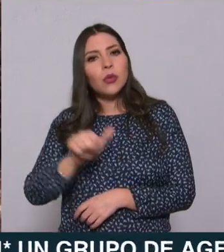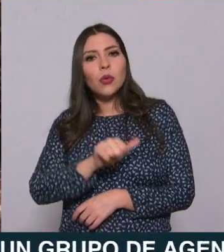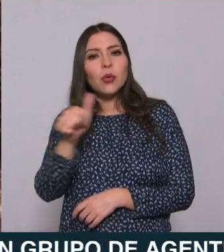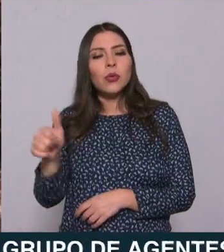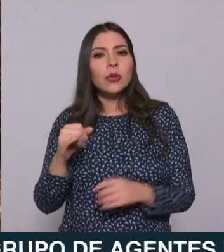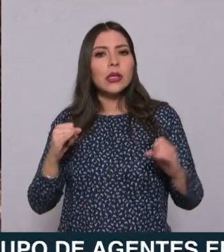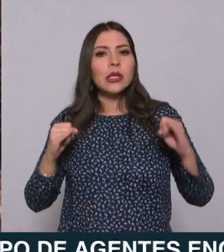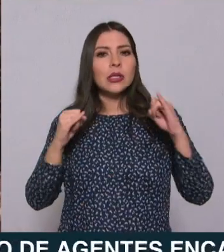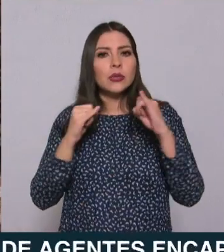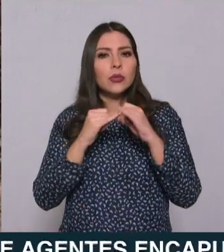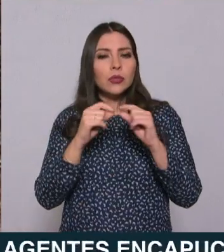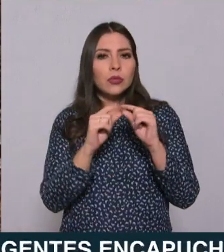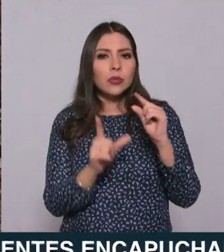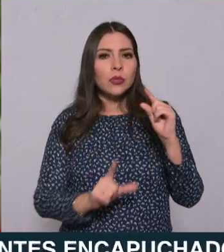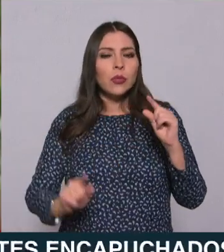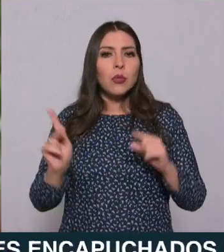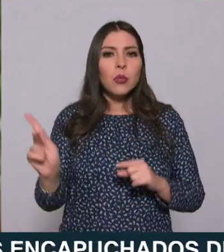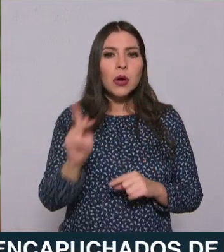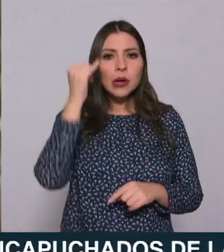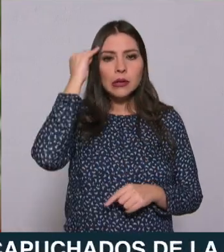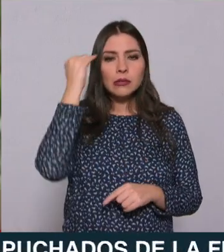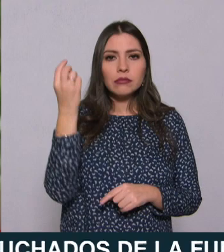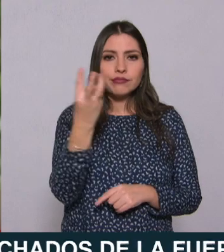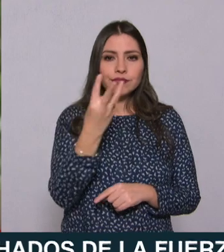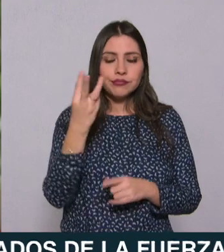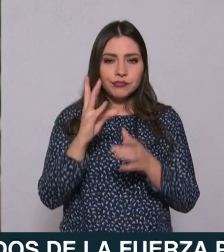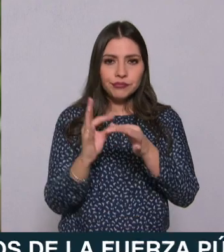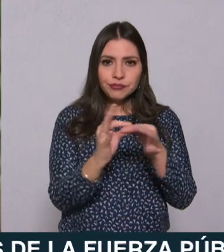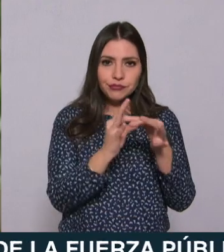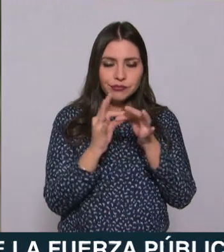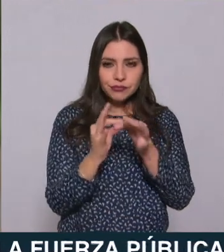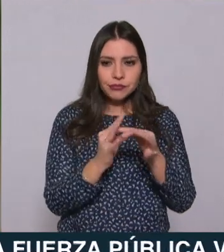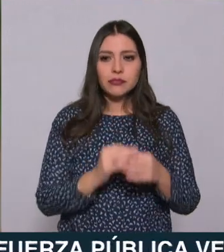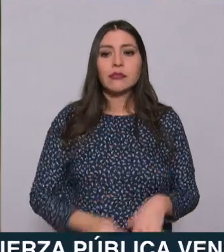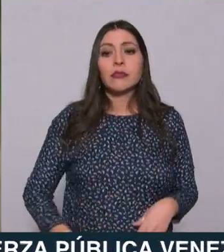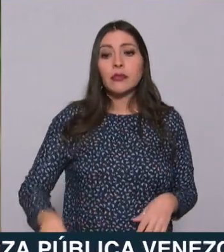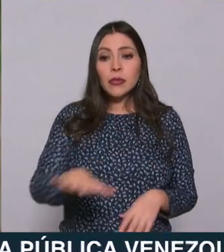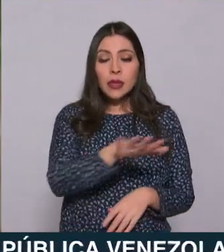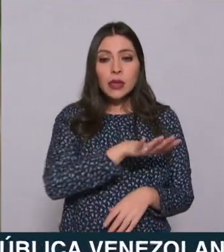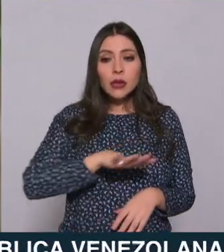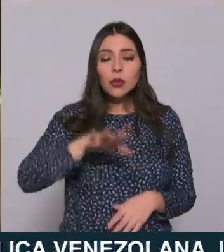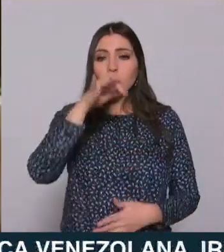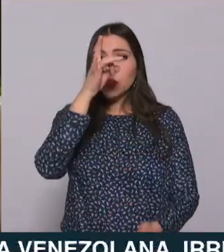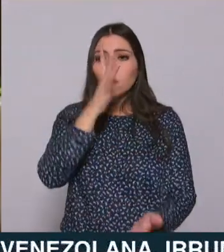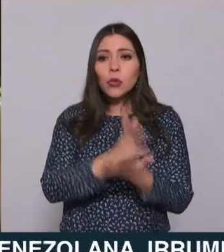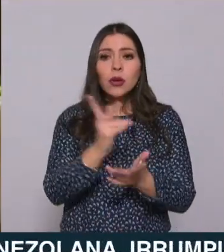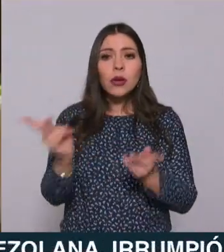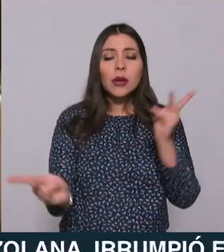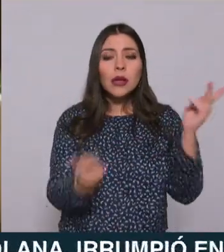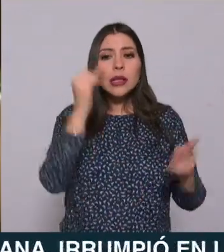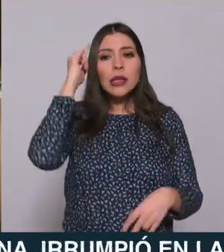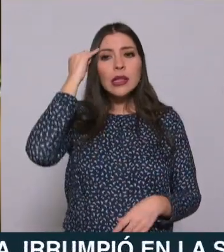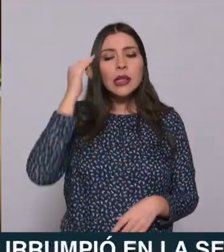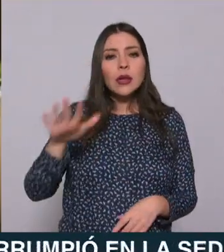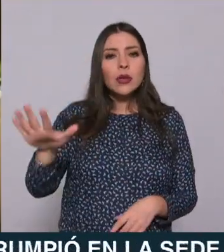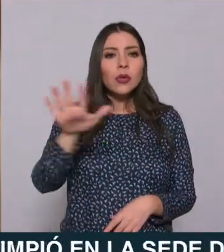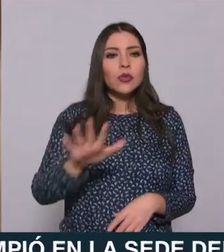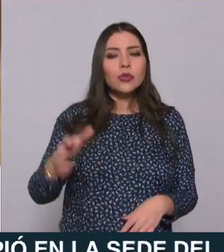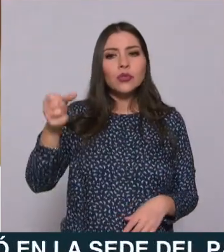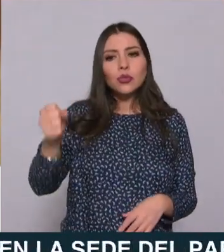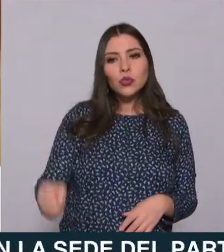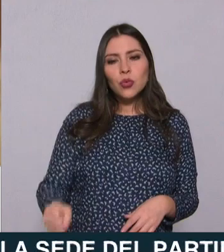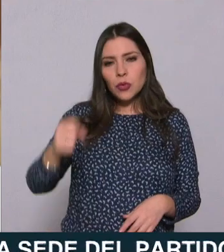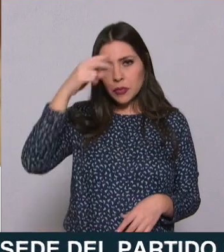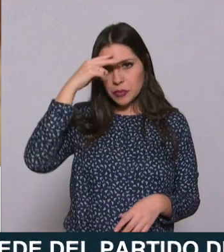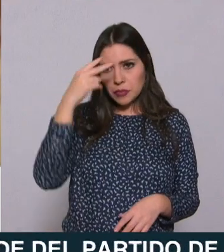Y aseguró que en el proceso de consulta participarán únicamente indígenas del sureste de México, porque es con ellos con quien se busca